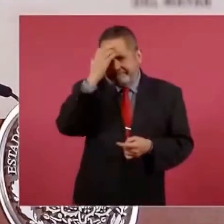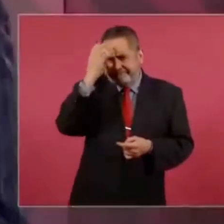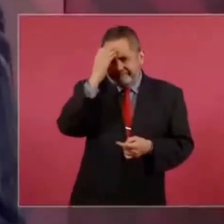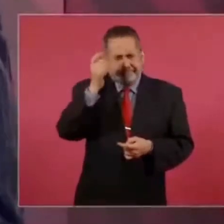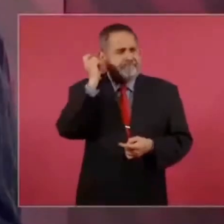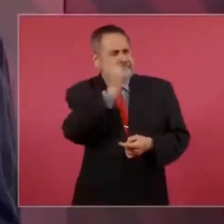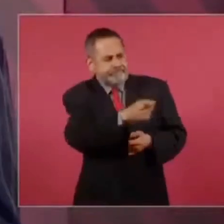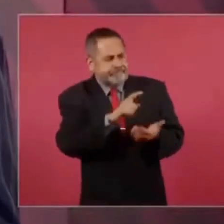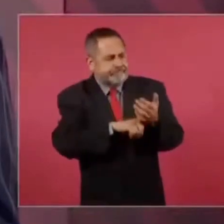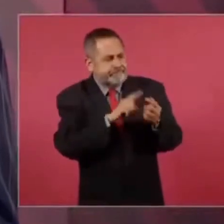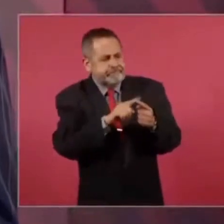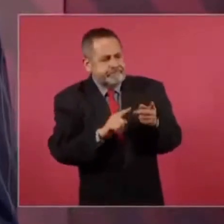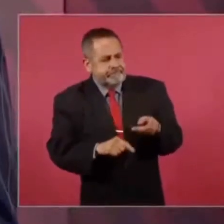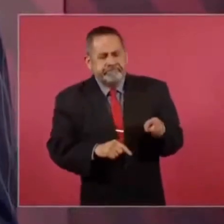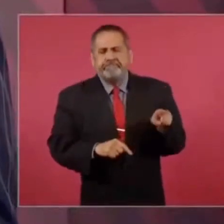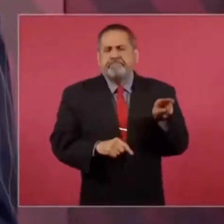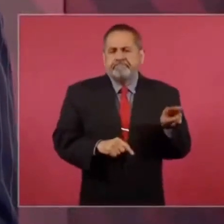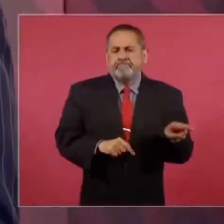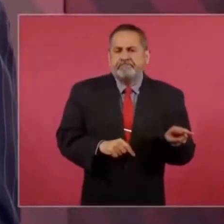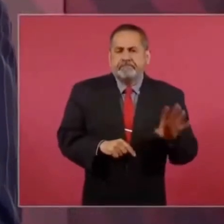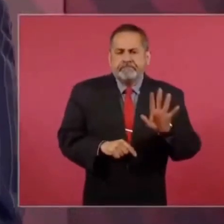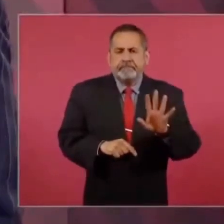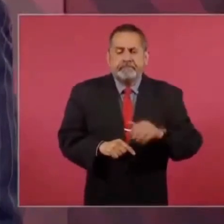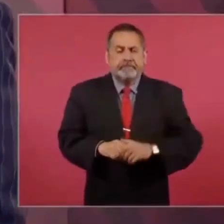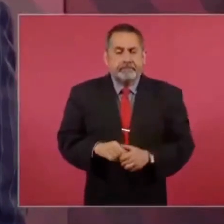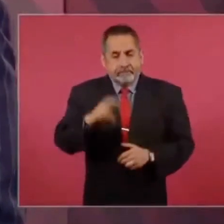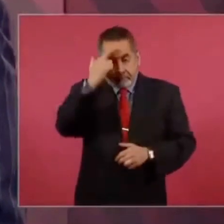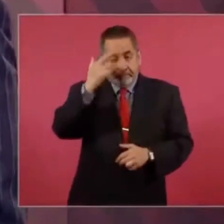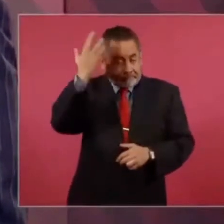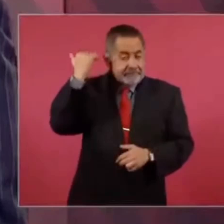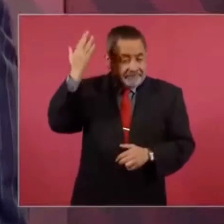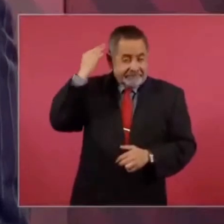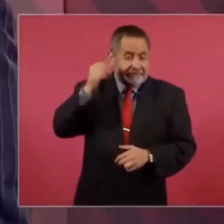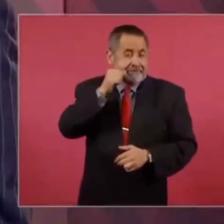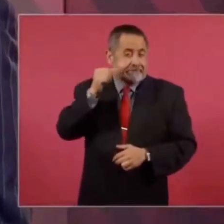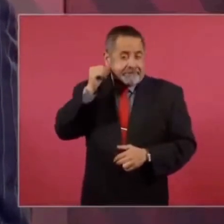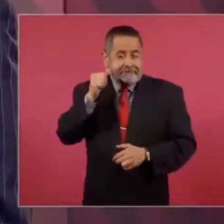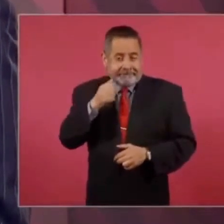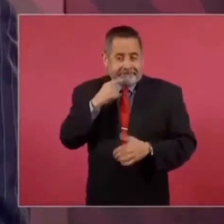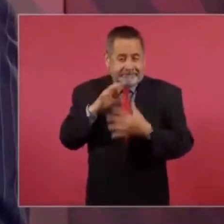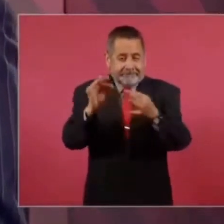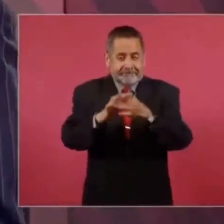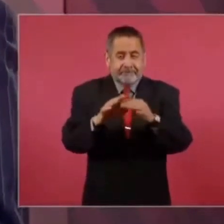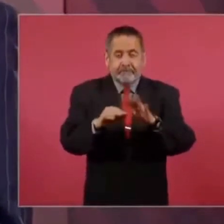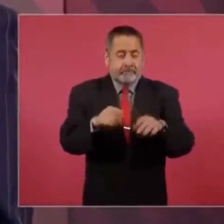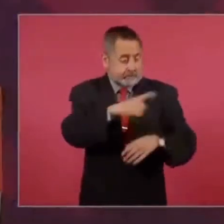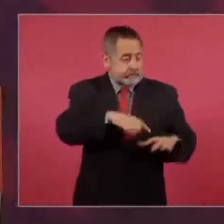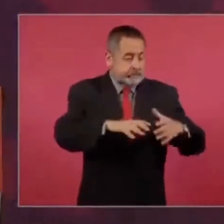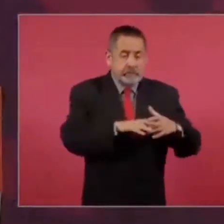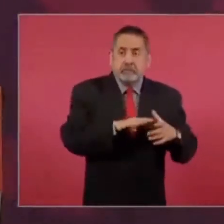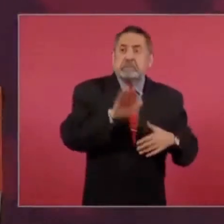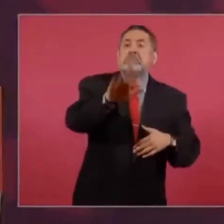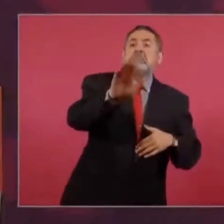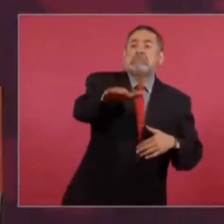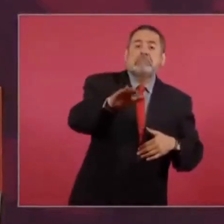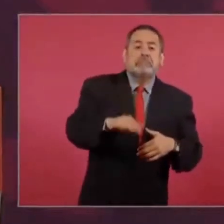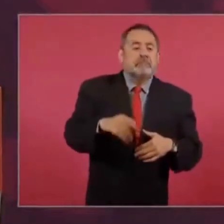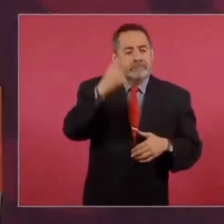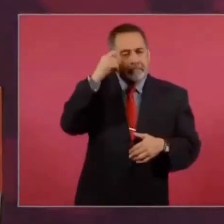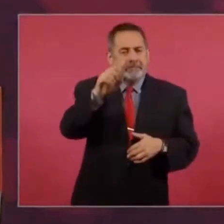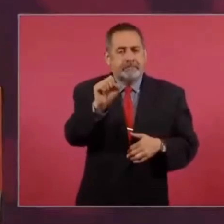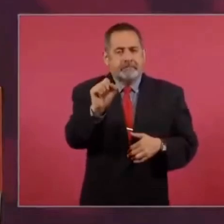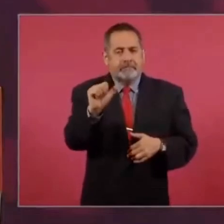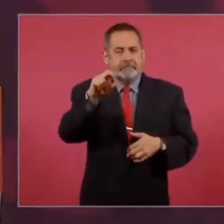Ya hablábamos ayer de cómo fueron a buscar a Santana y luego cómo fueron a buscar a